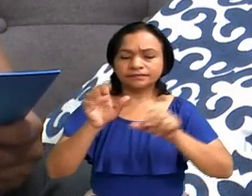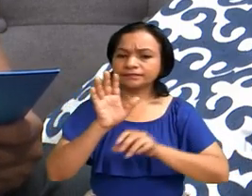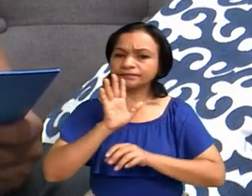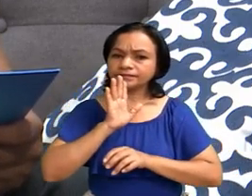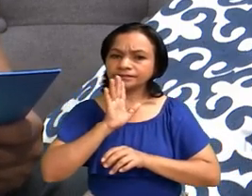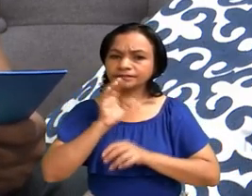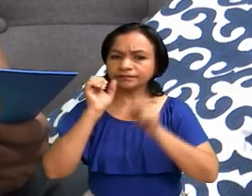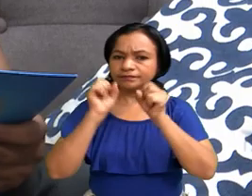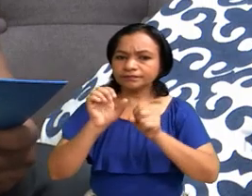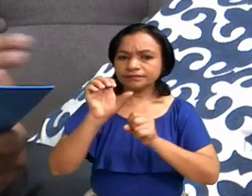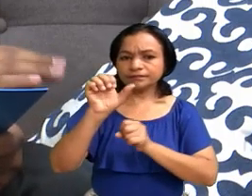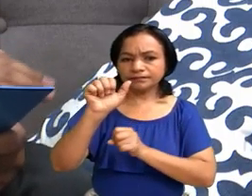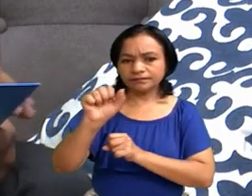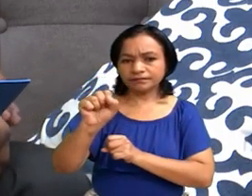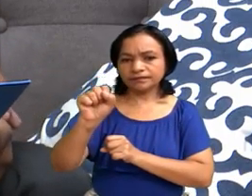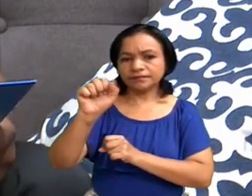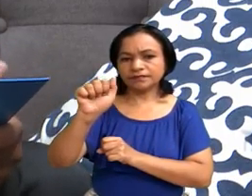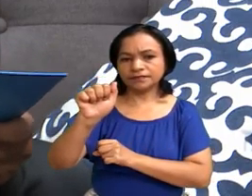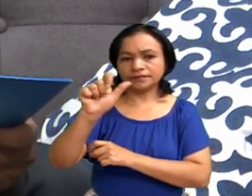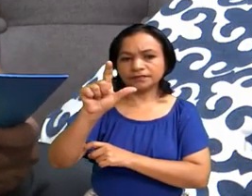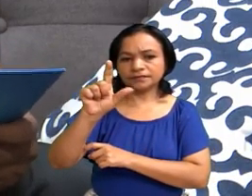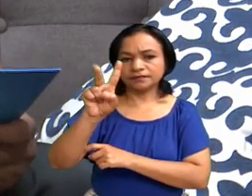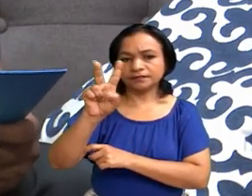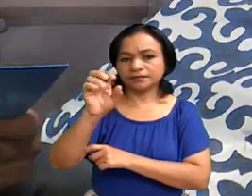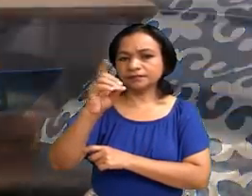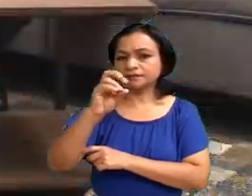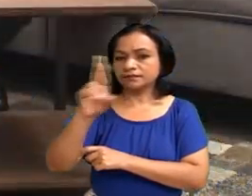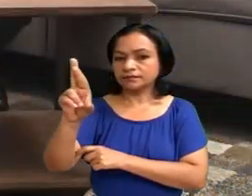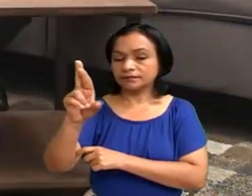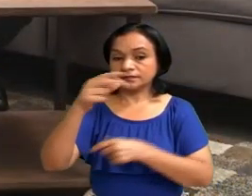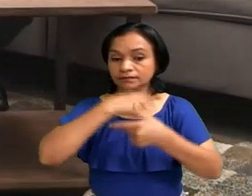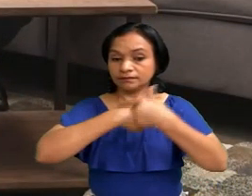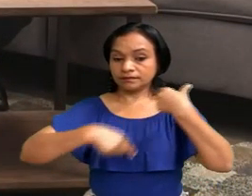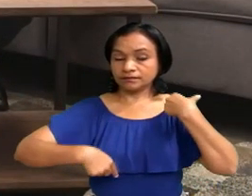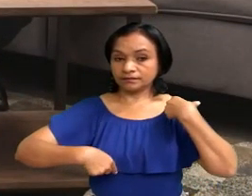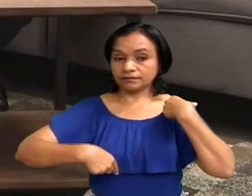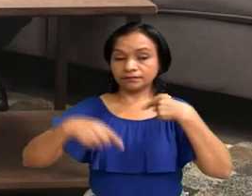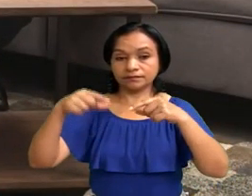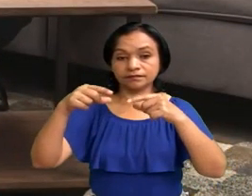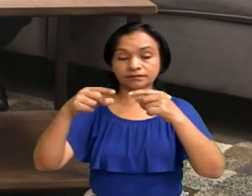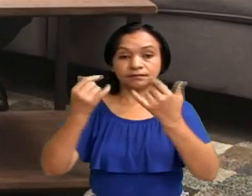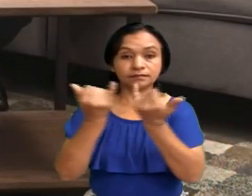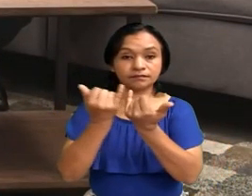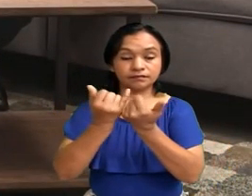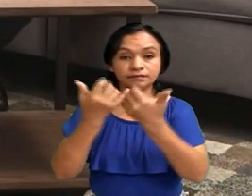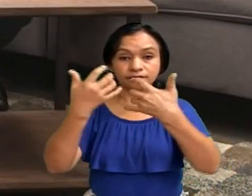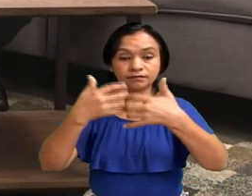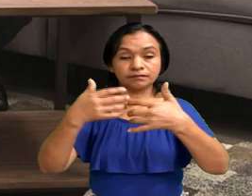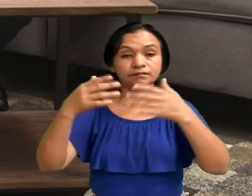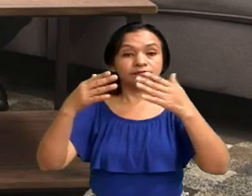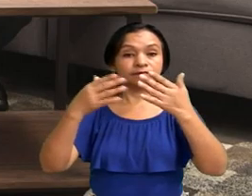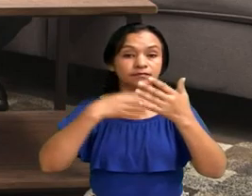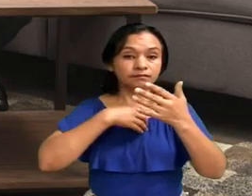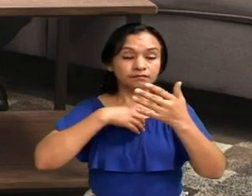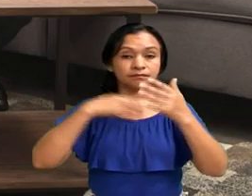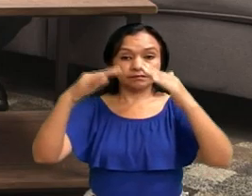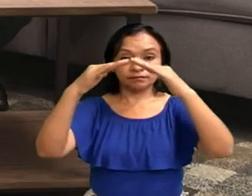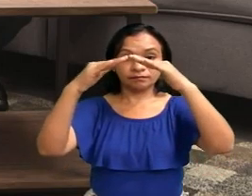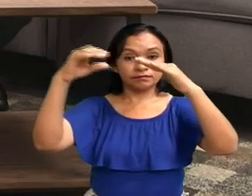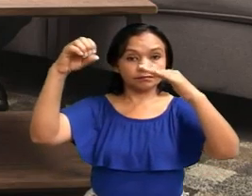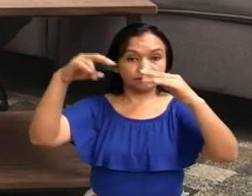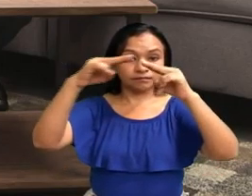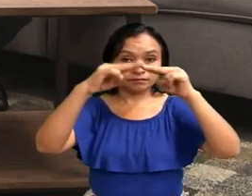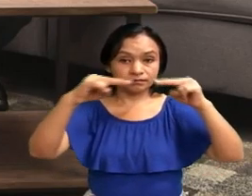con el compañero Salvador Marce, presidente ejecutivo de la Empresa Nacional de Transmisión Eléctrica. Compañero, un aspecto muy importante que también va de la